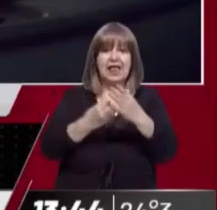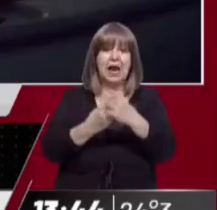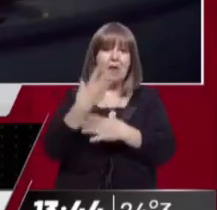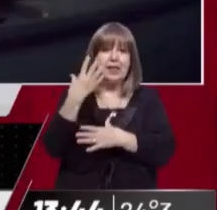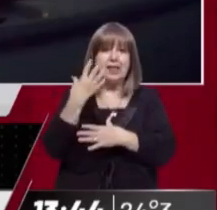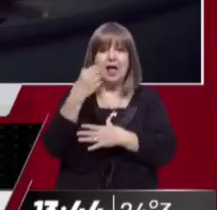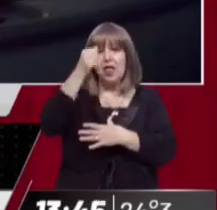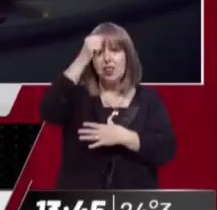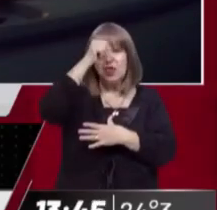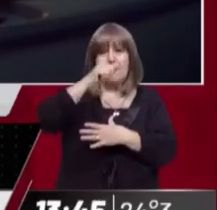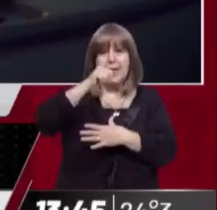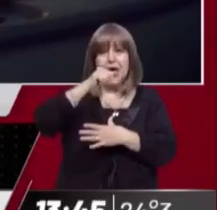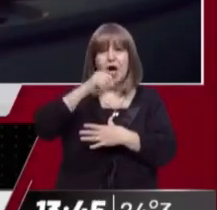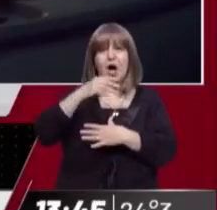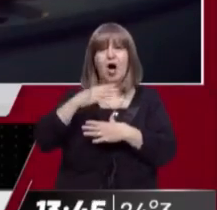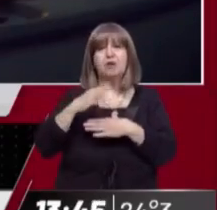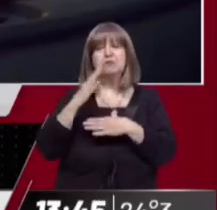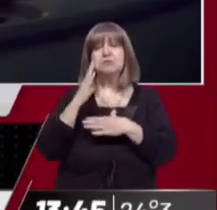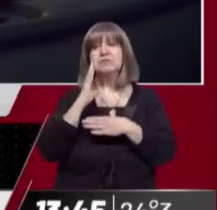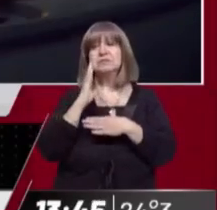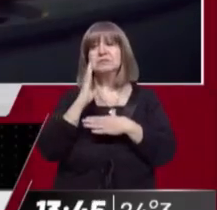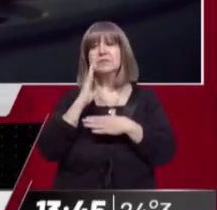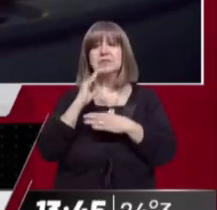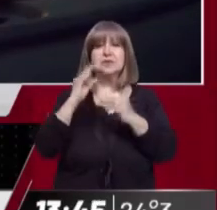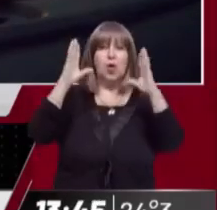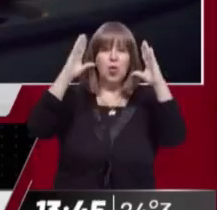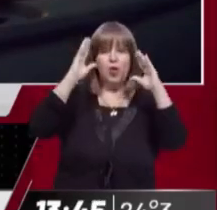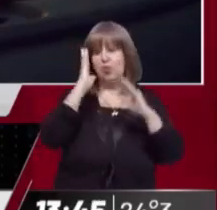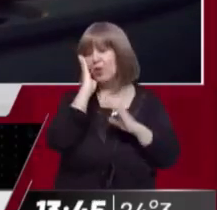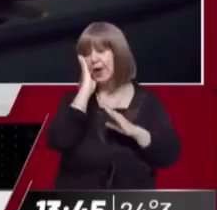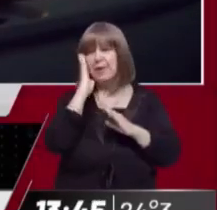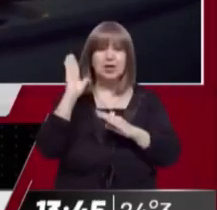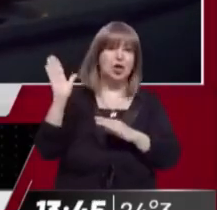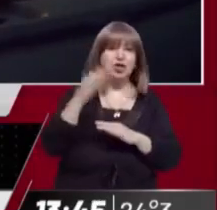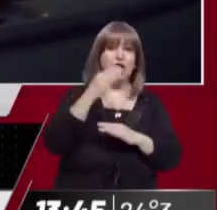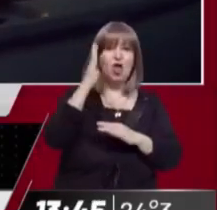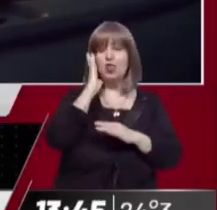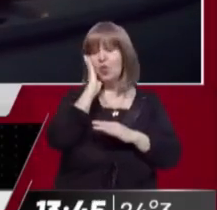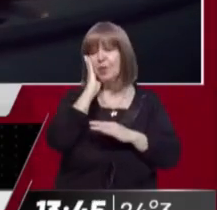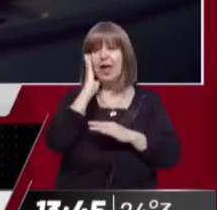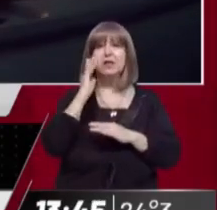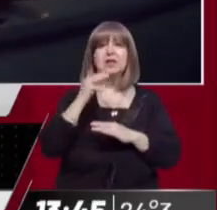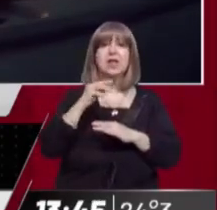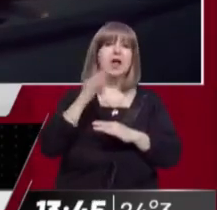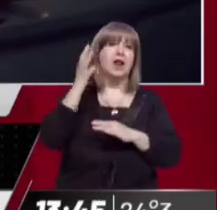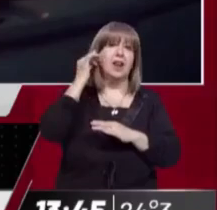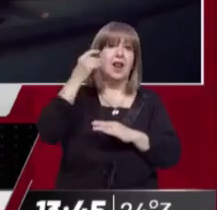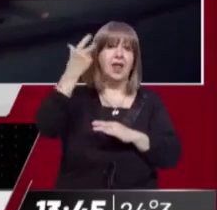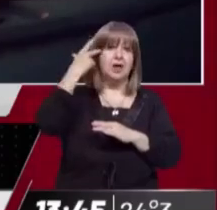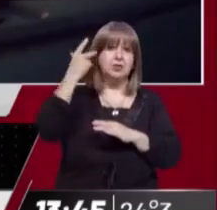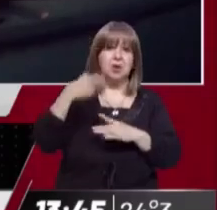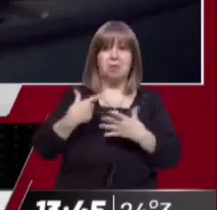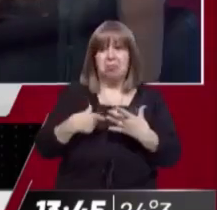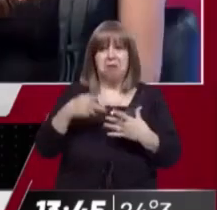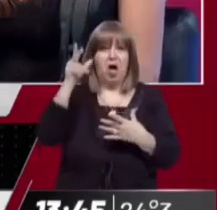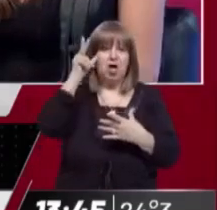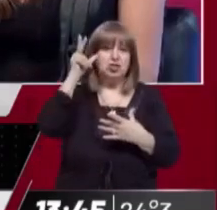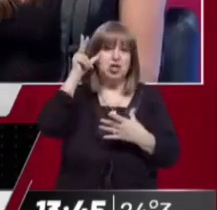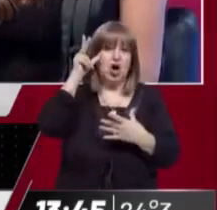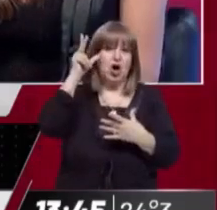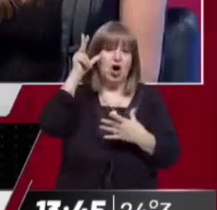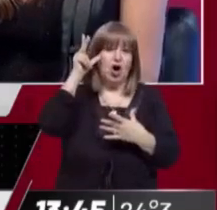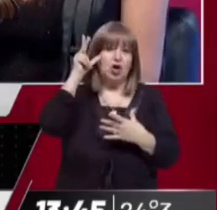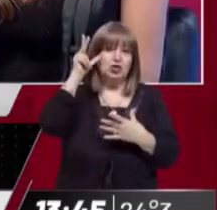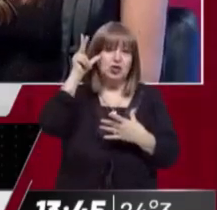durmiendo pero ella no estaba durmiendo una anécdota increíble increíble Nos dejaste